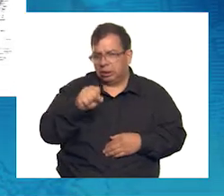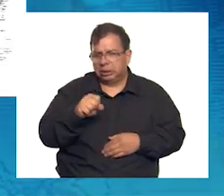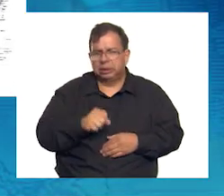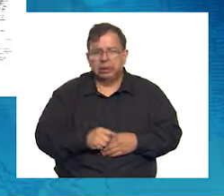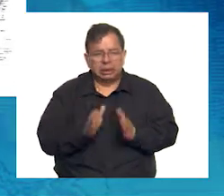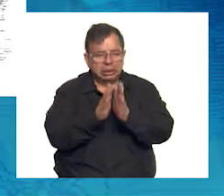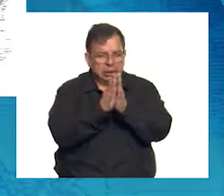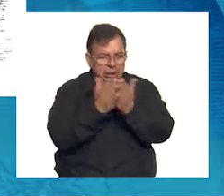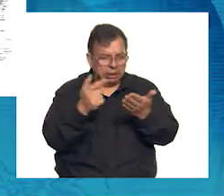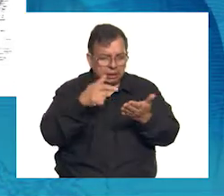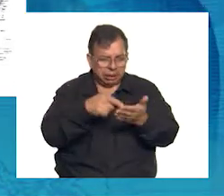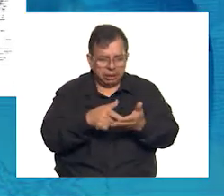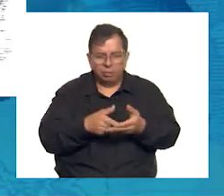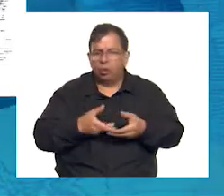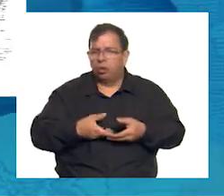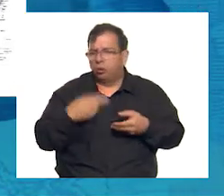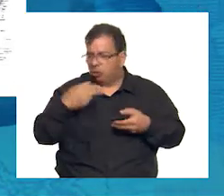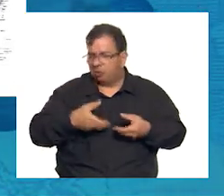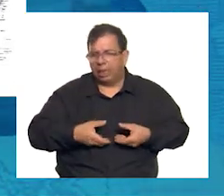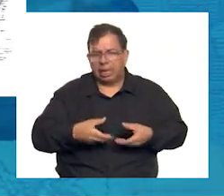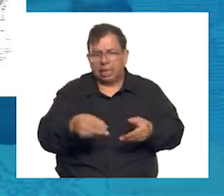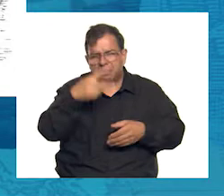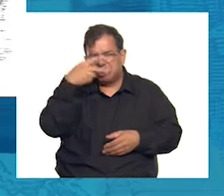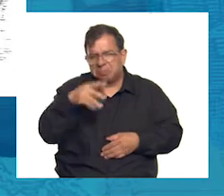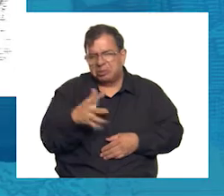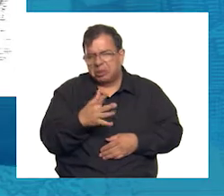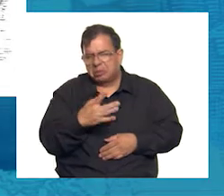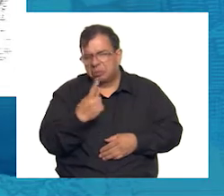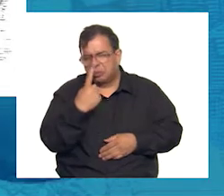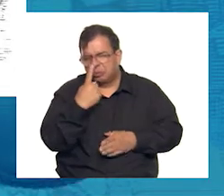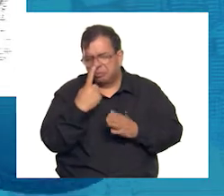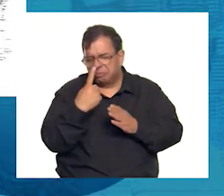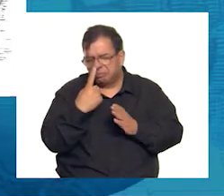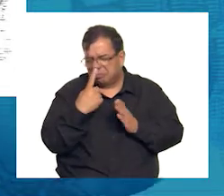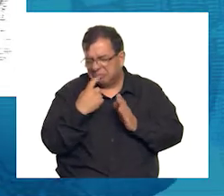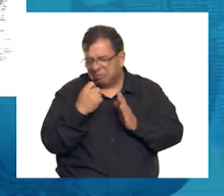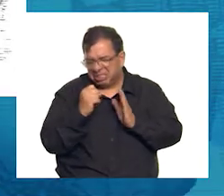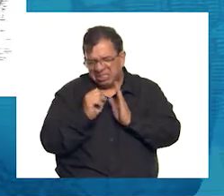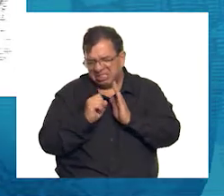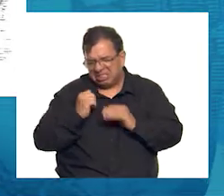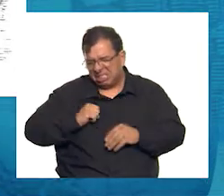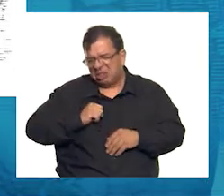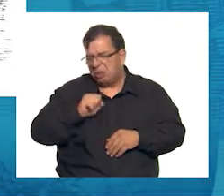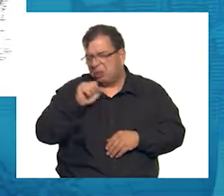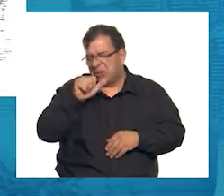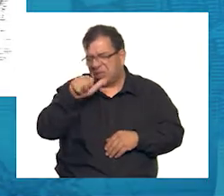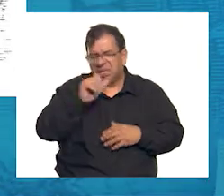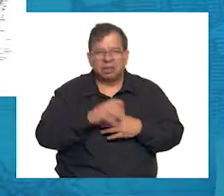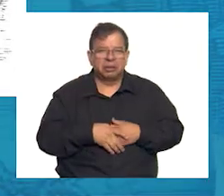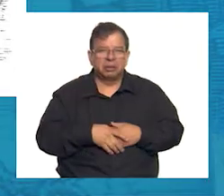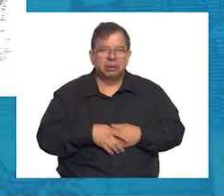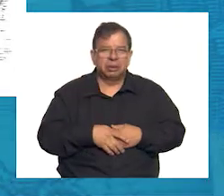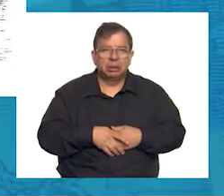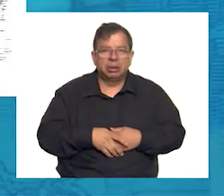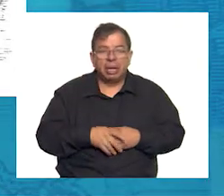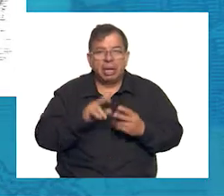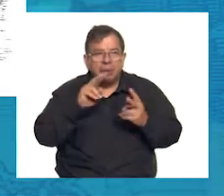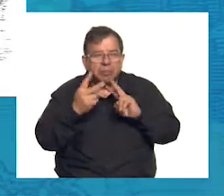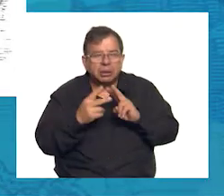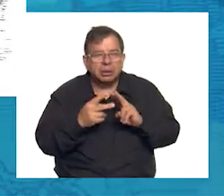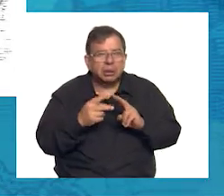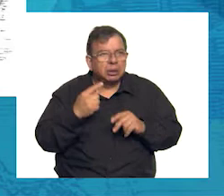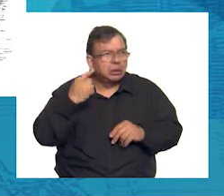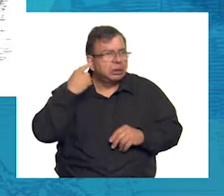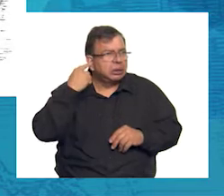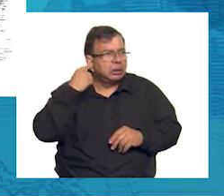en su libro Las calles de México, como a mediados del siglo XVI, los vecinos de la ciudad escucharon agudos y tristísimos